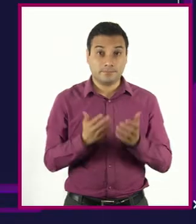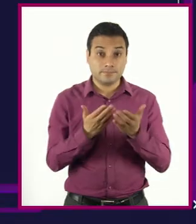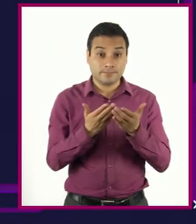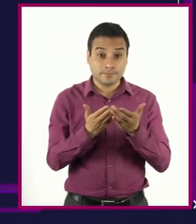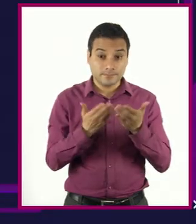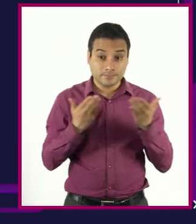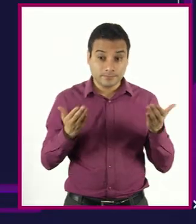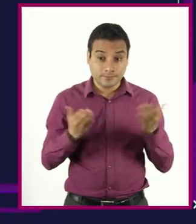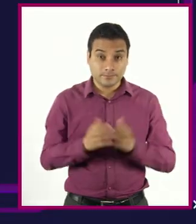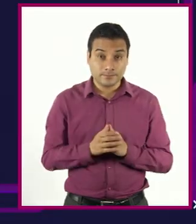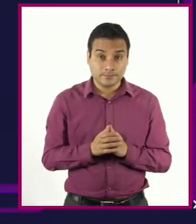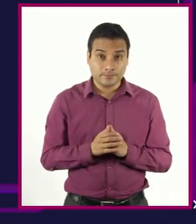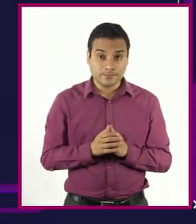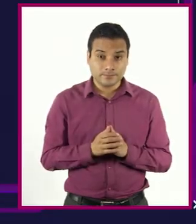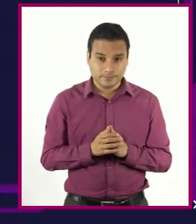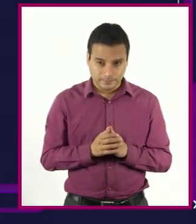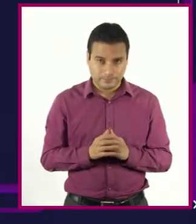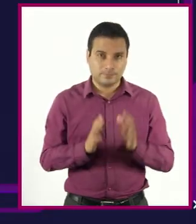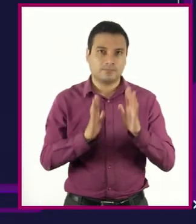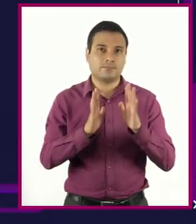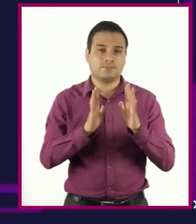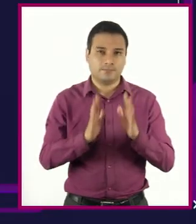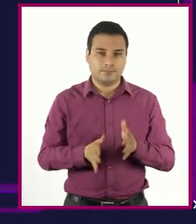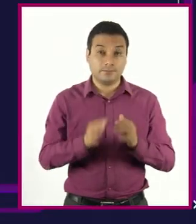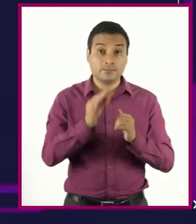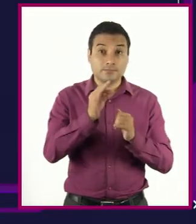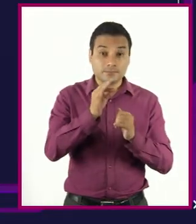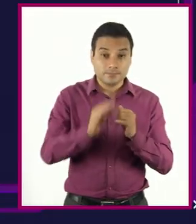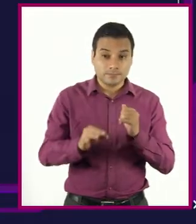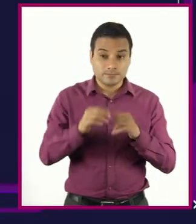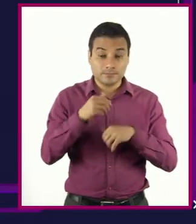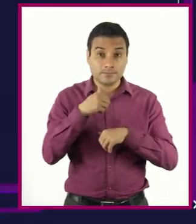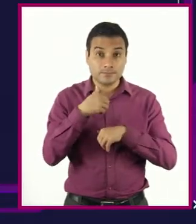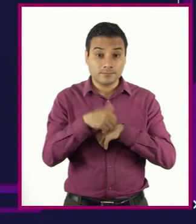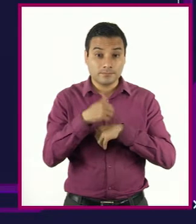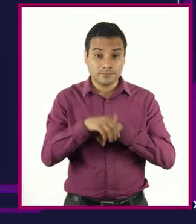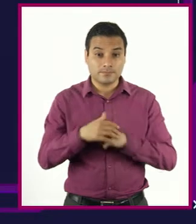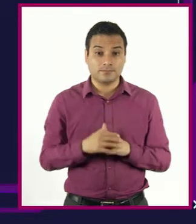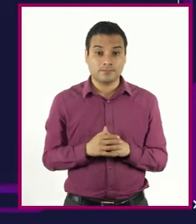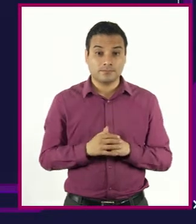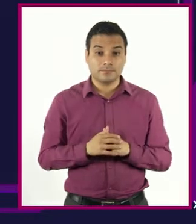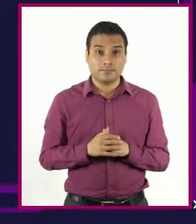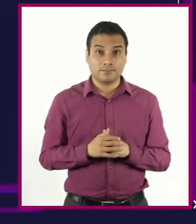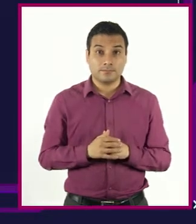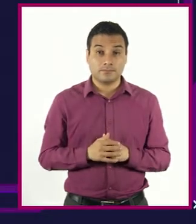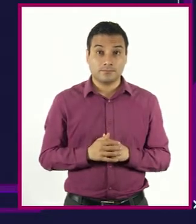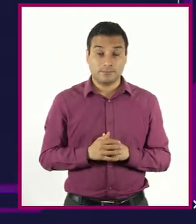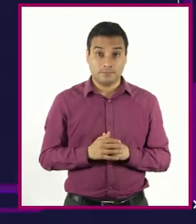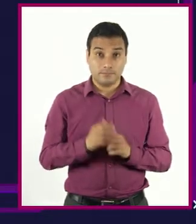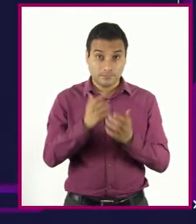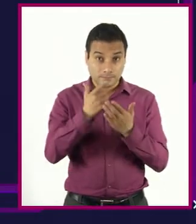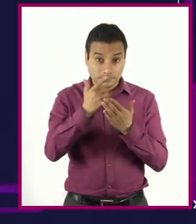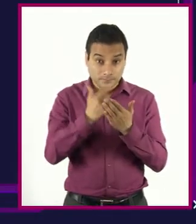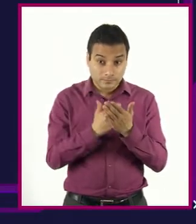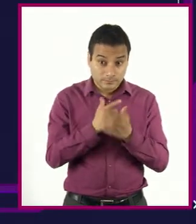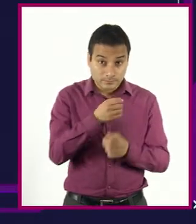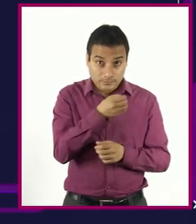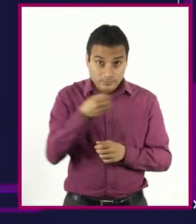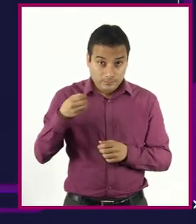sí se llegó al último número, por lo que se comprueba. ¿Están los números de la lista en